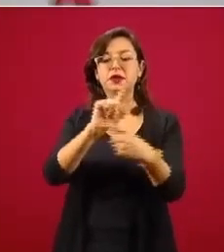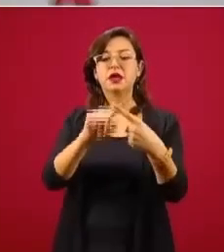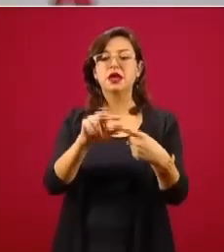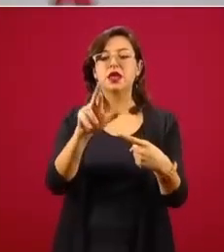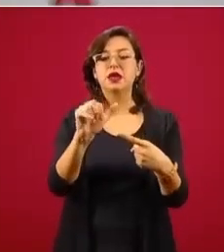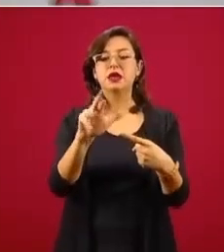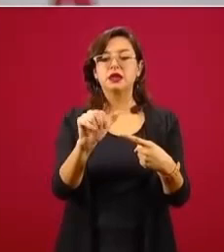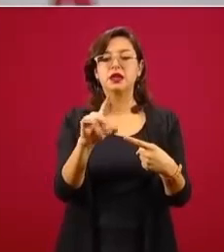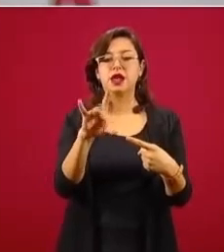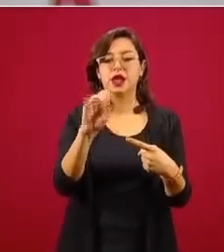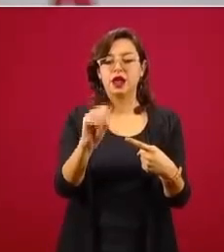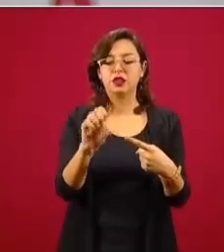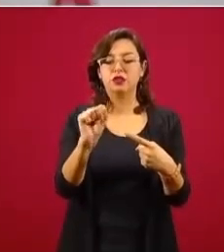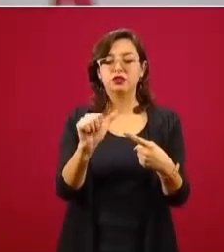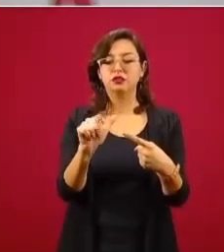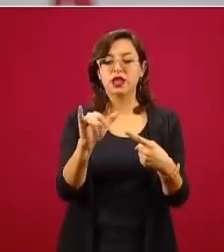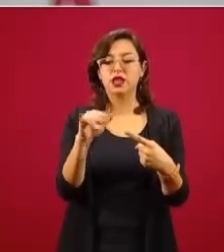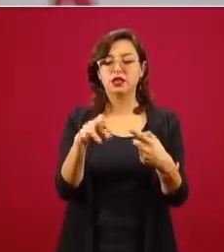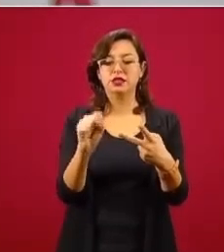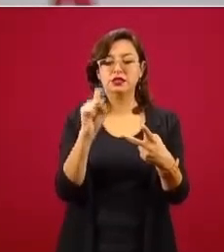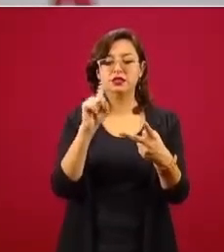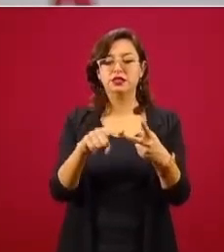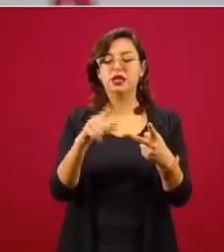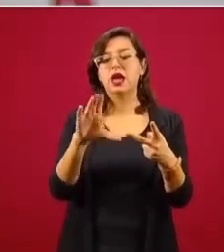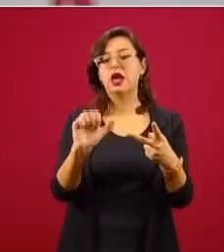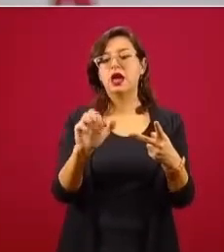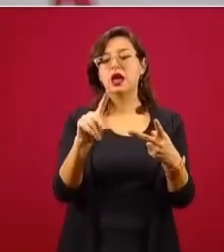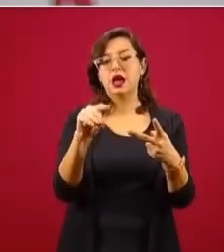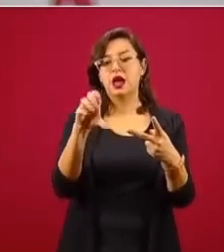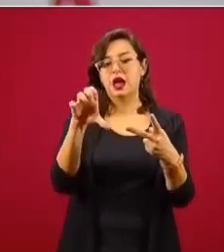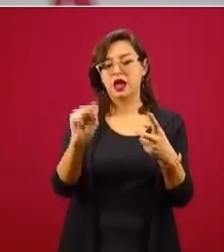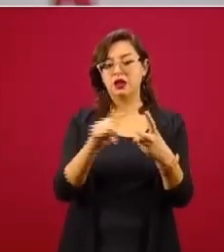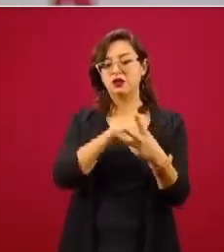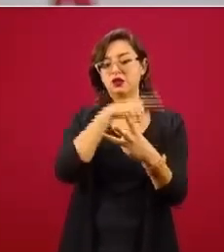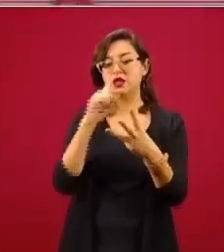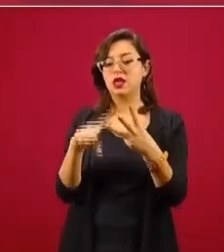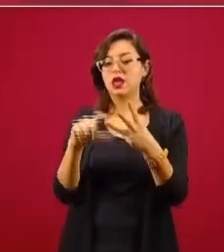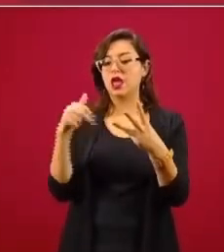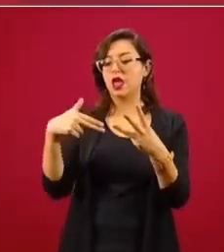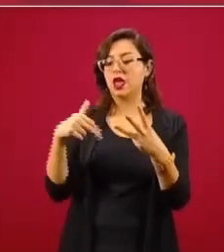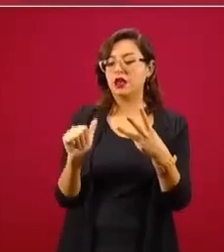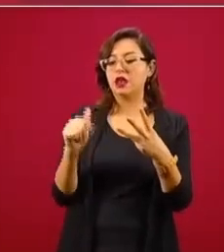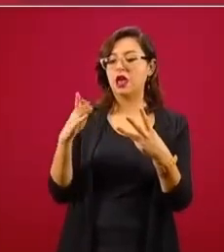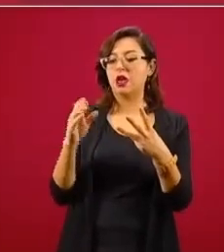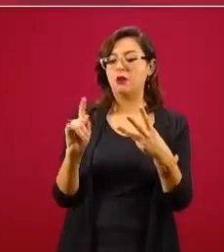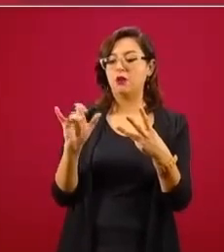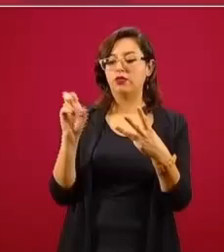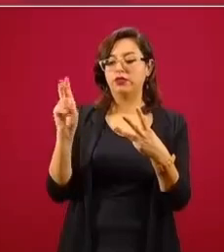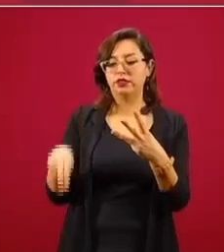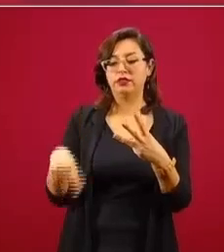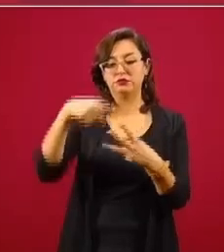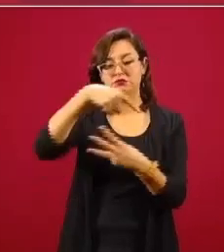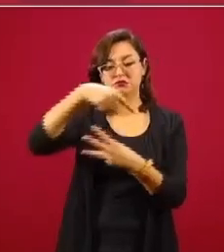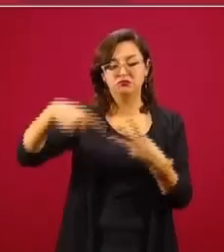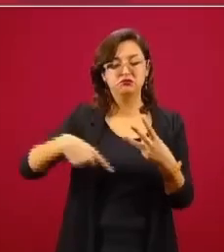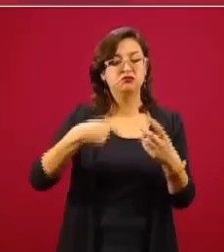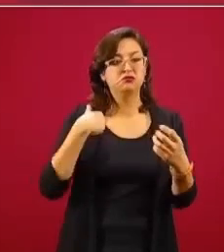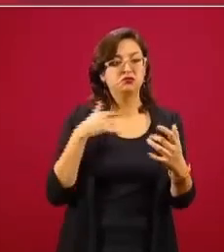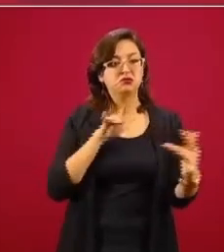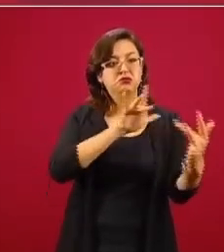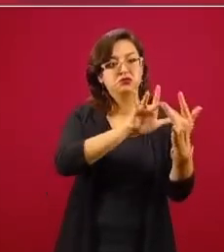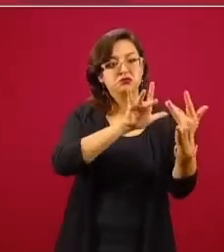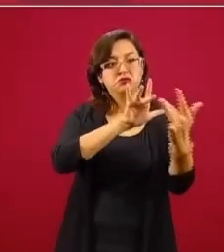carlos hank de banorte diana botín de saltantes